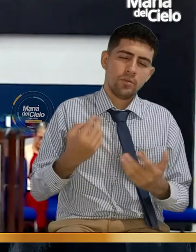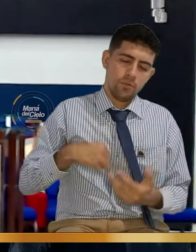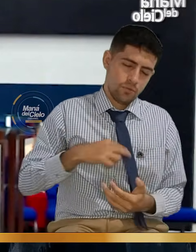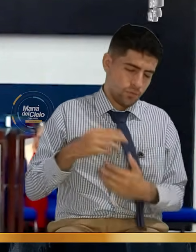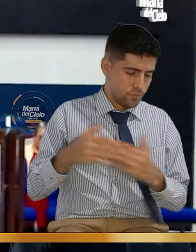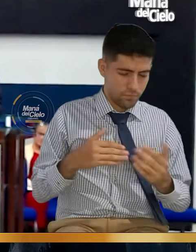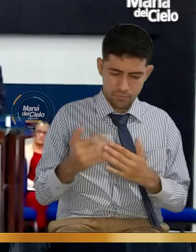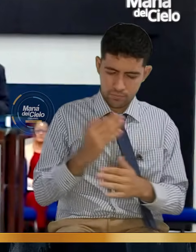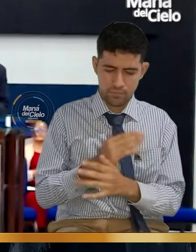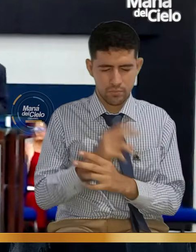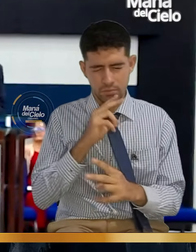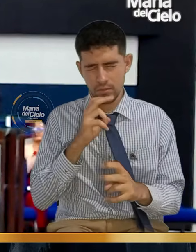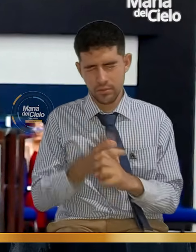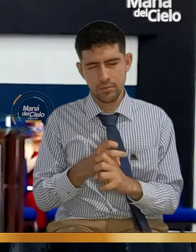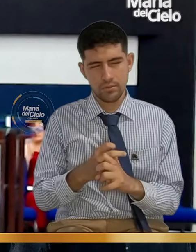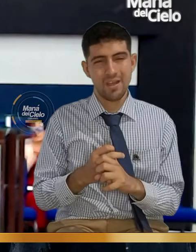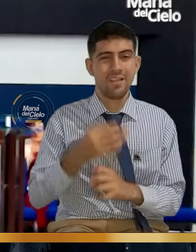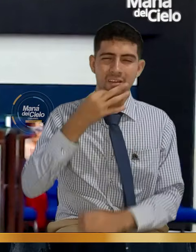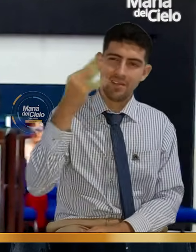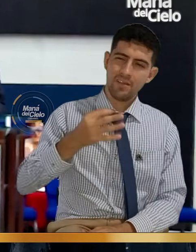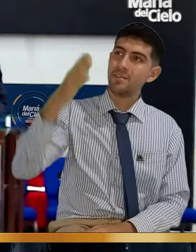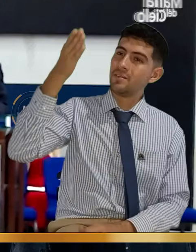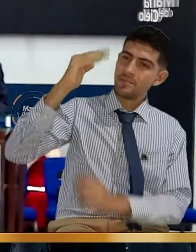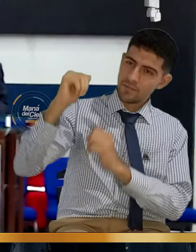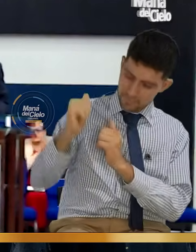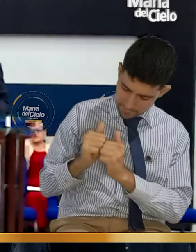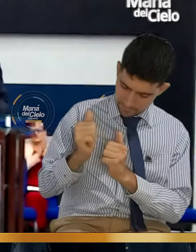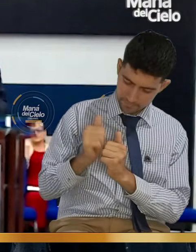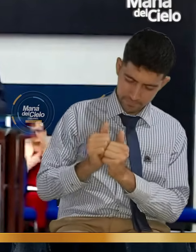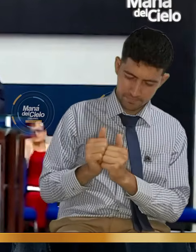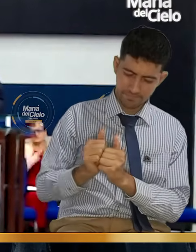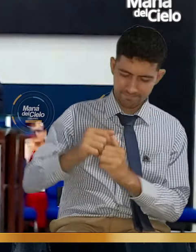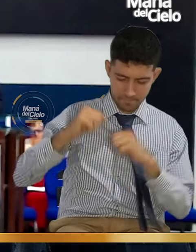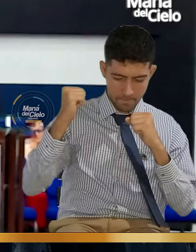Hoy apláudalo fuerte, por favor, esta noche a Él.